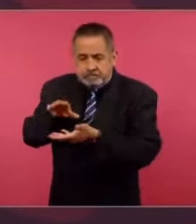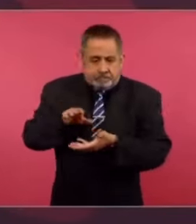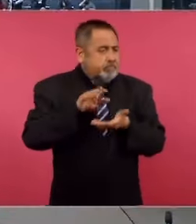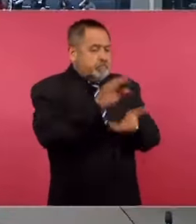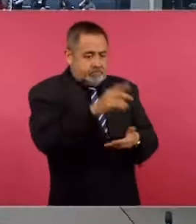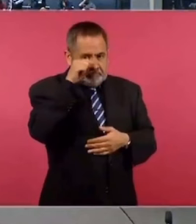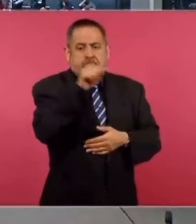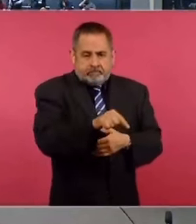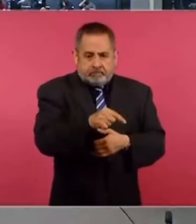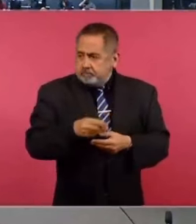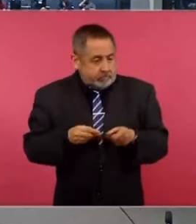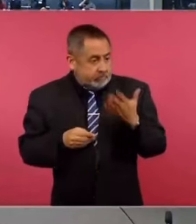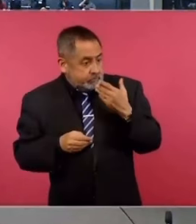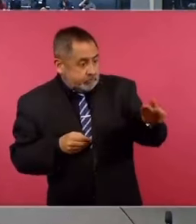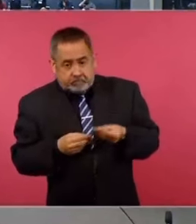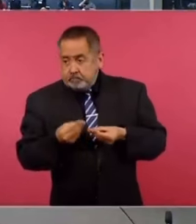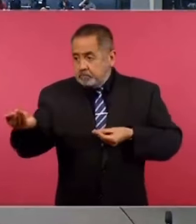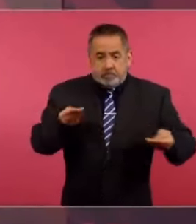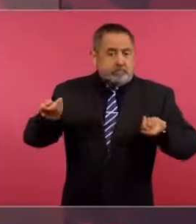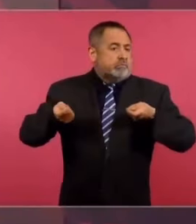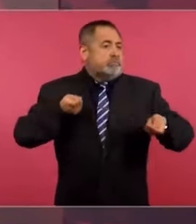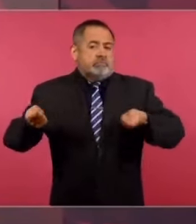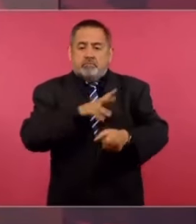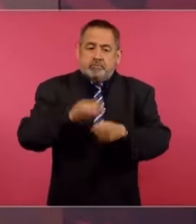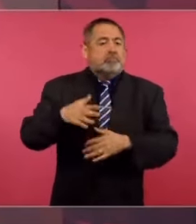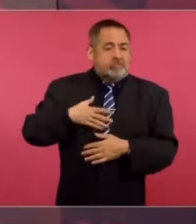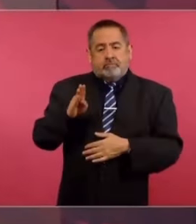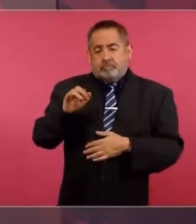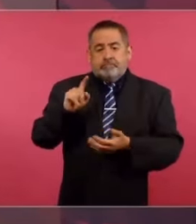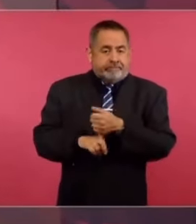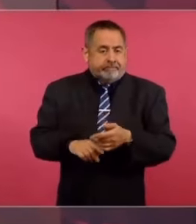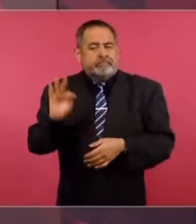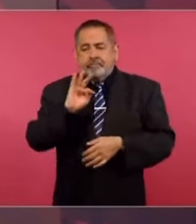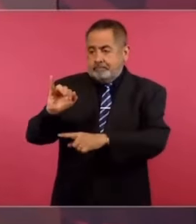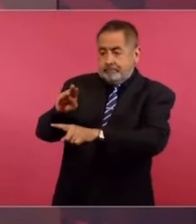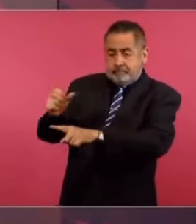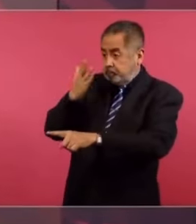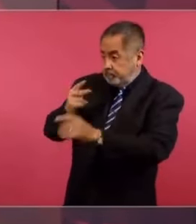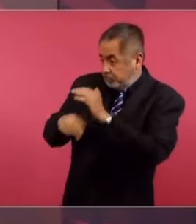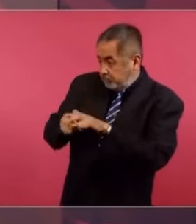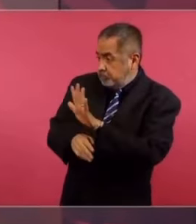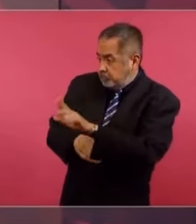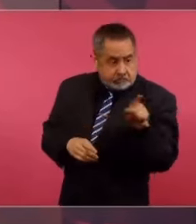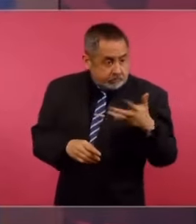seguro, para que no falten en el ISSSTE. Si no los tiene el IMSS Bienestar